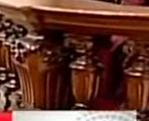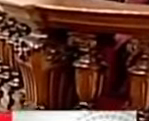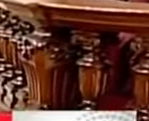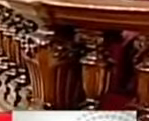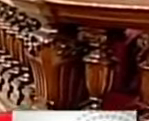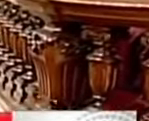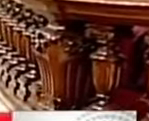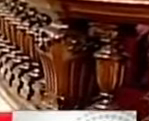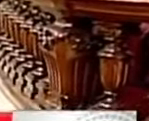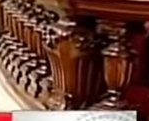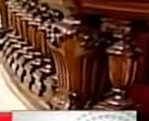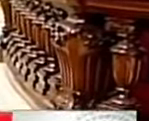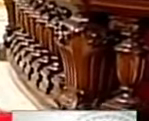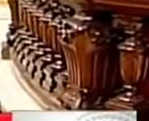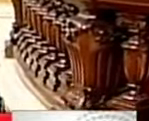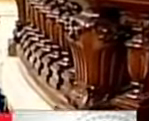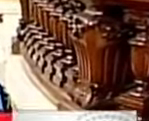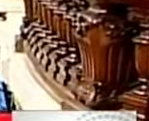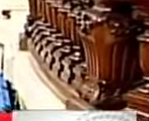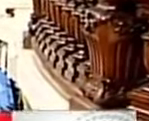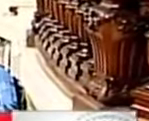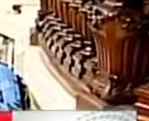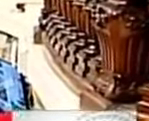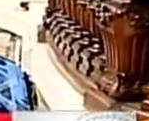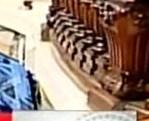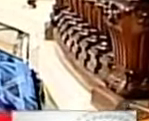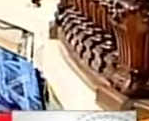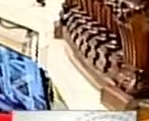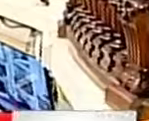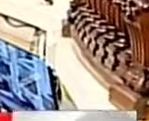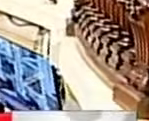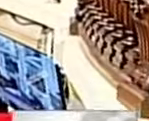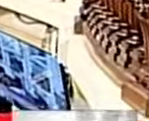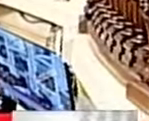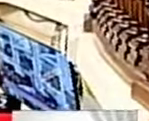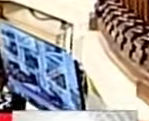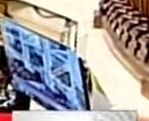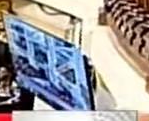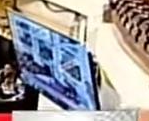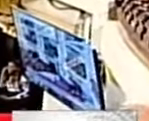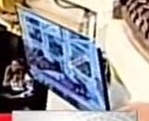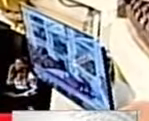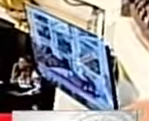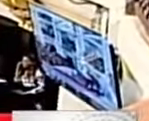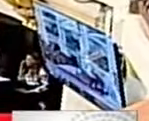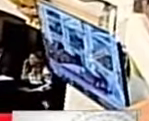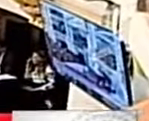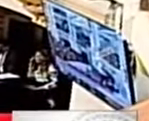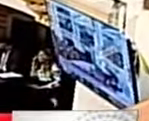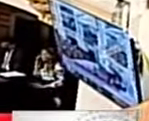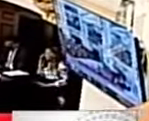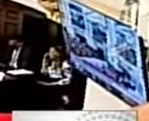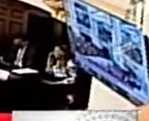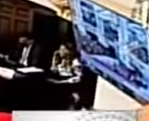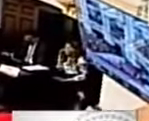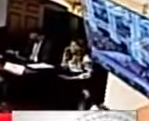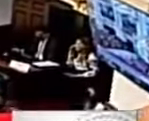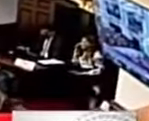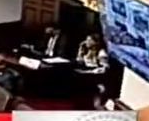ingreso aquí al hemiciclo. Recordar que también previo en la junta de portavoces que